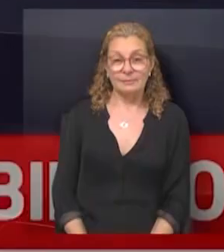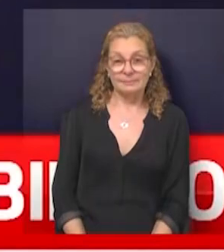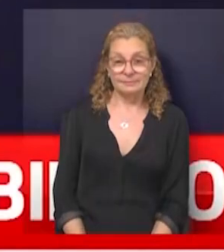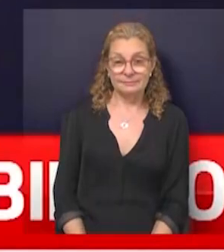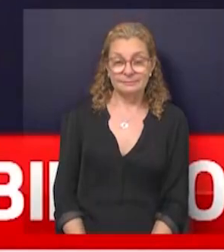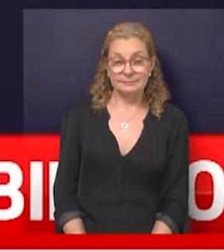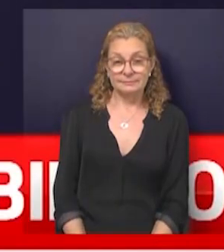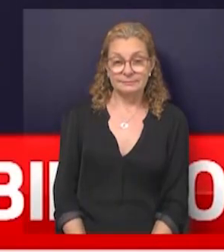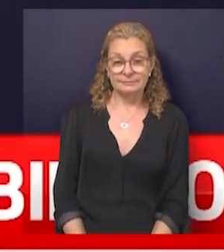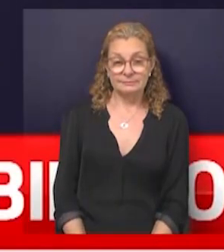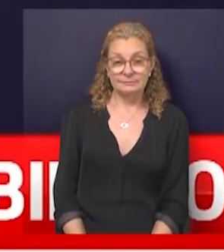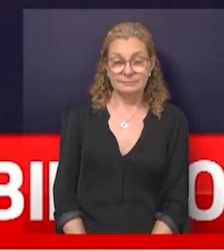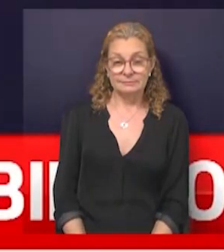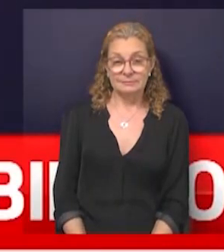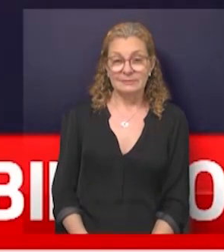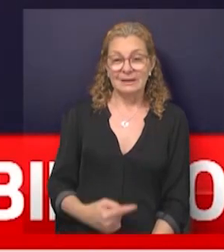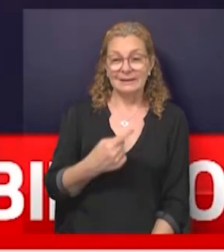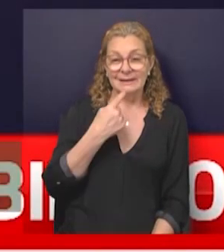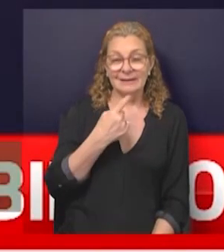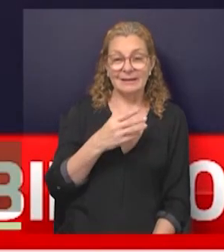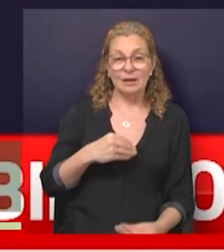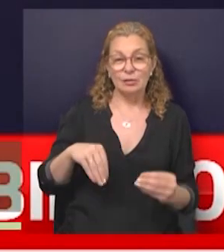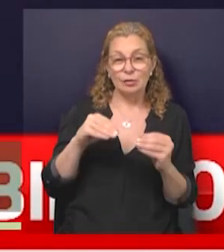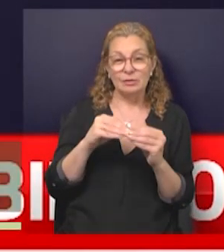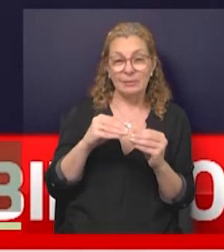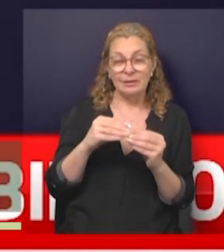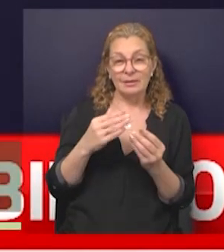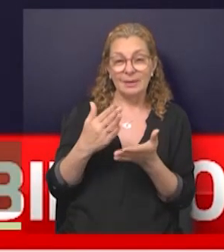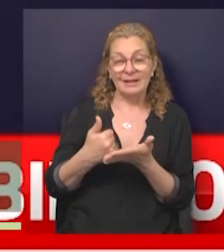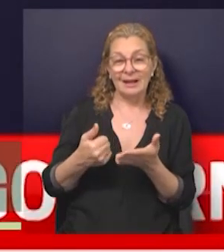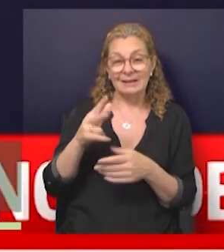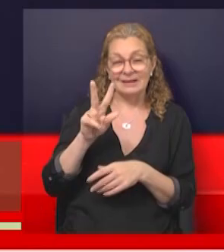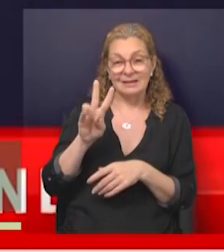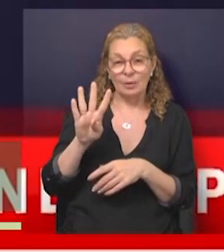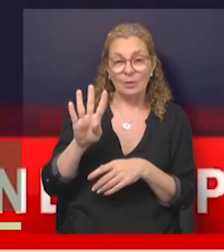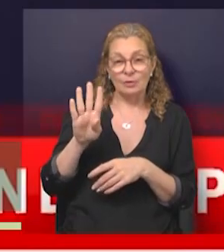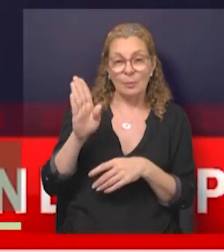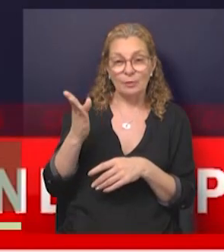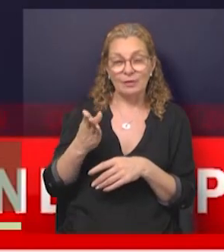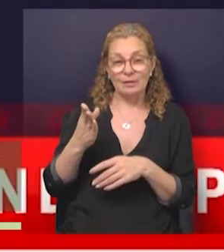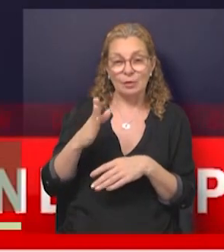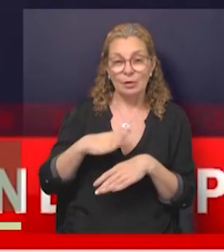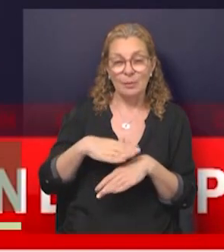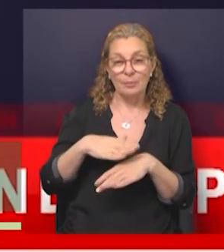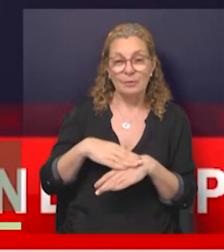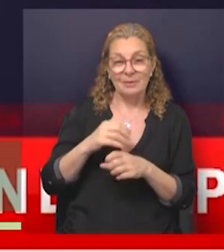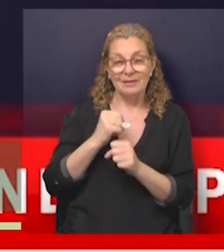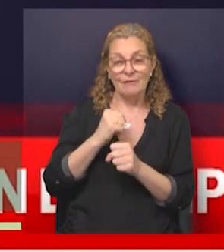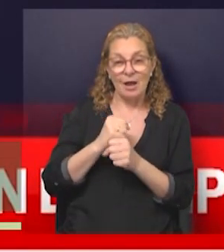argentino es decir en total se van a eliminar el 34 por de los cargos